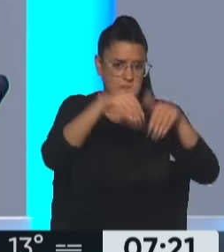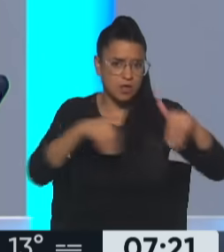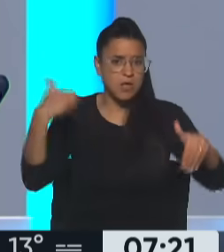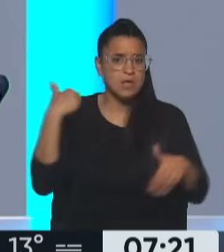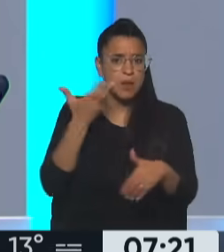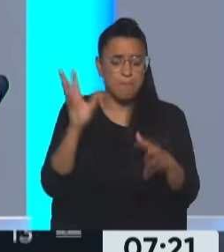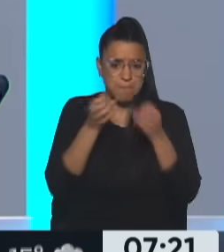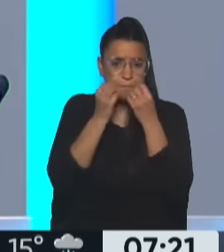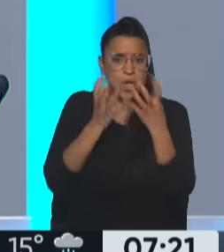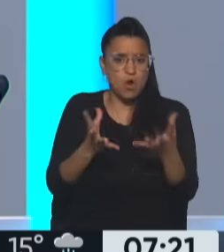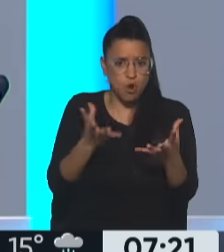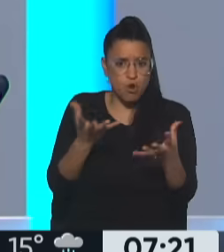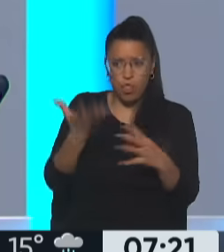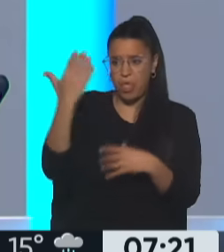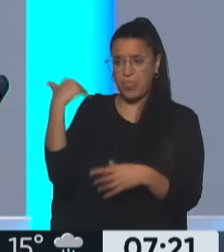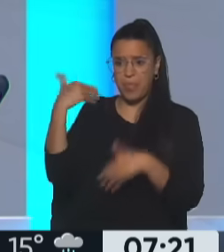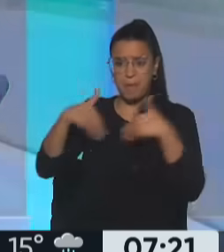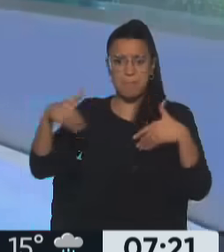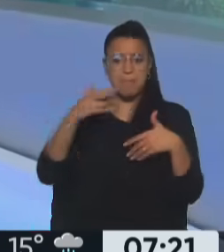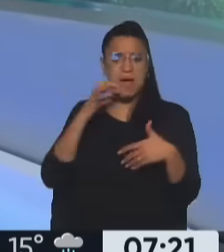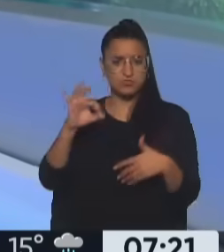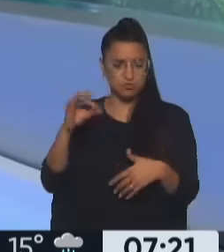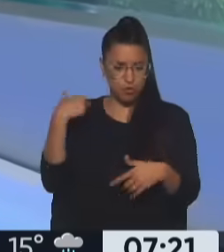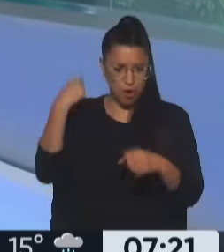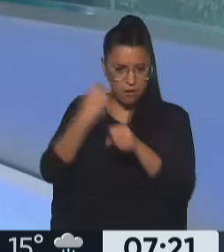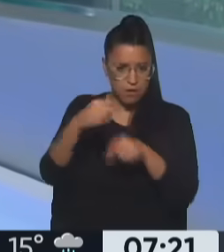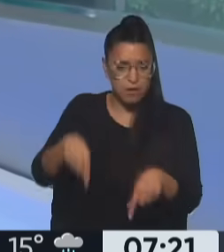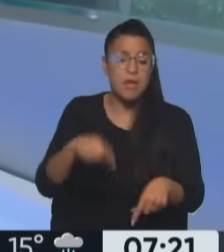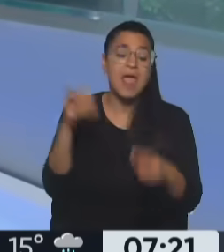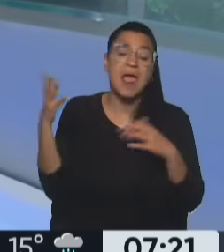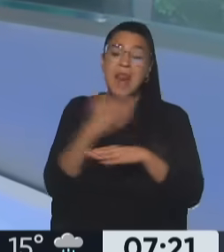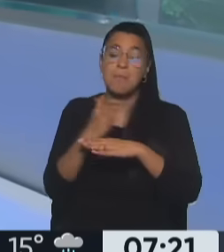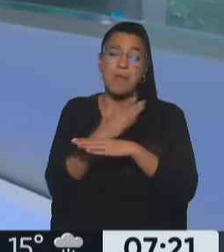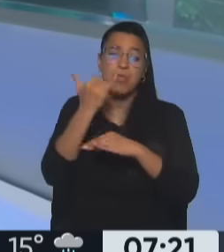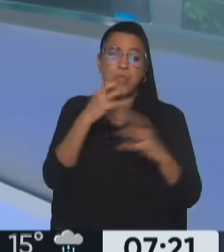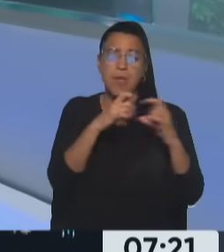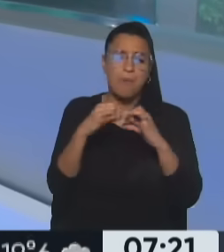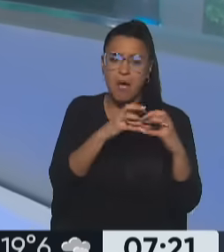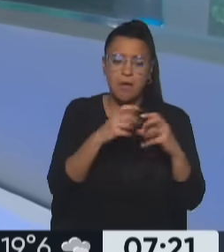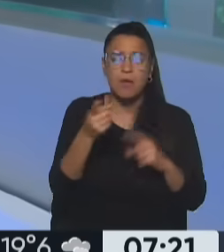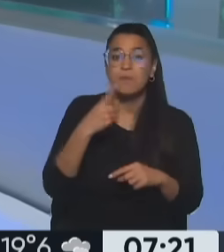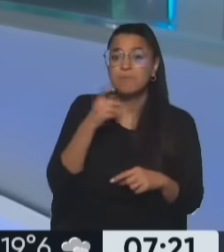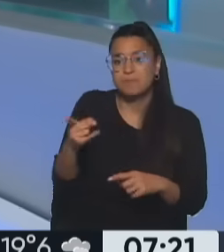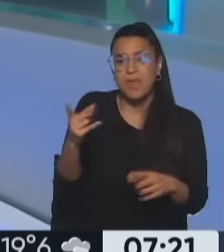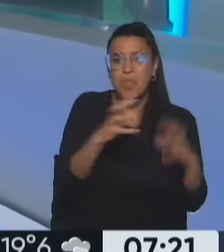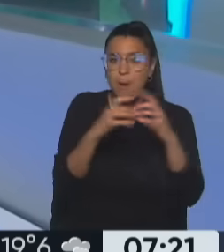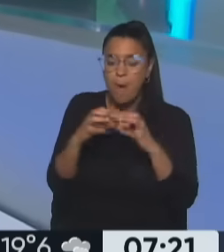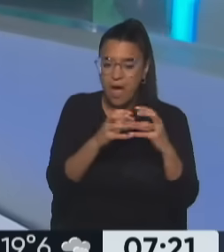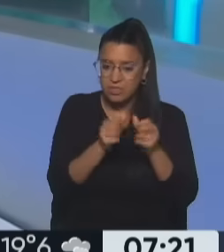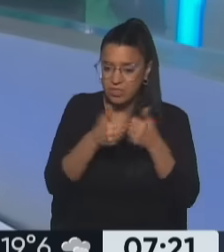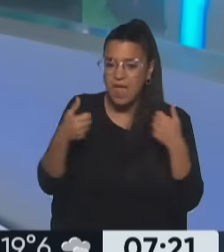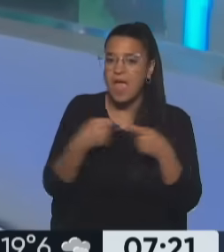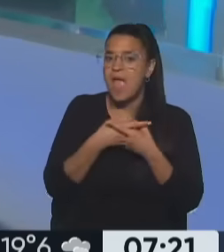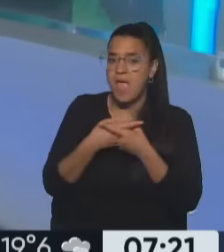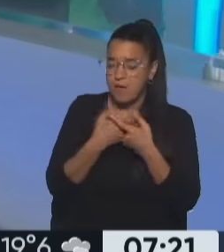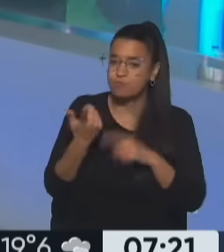general, mejoró su performance de lo que fueron las primarias en el medio del debate presidencial, ¿no? ¿Él fue el único que capitalizó el debate? Sí, pareciera